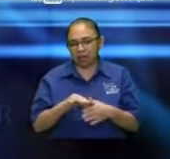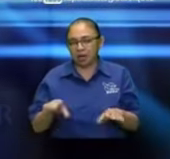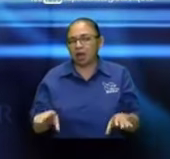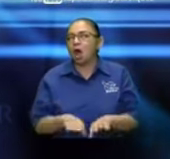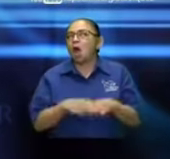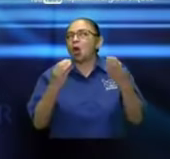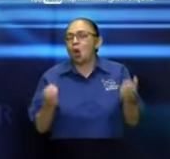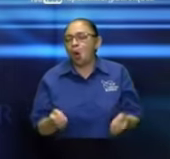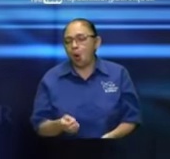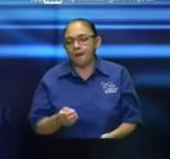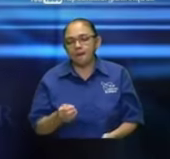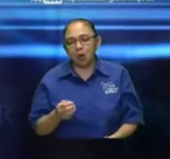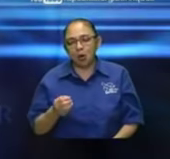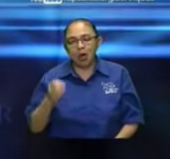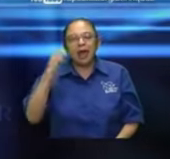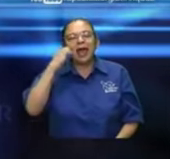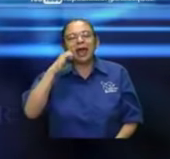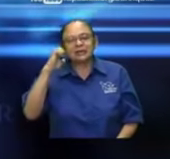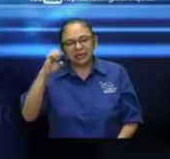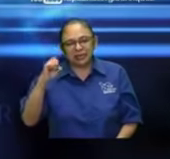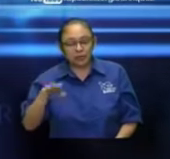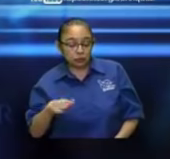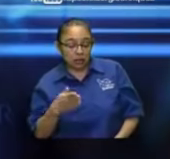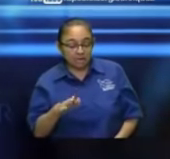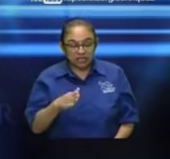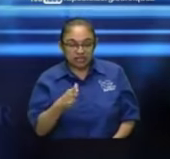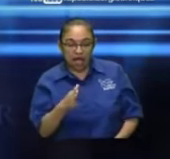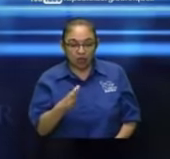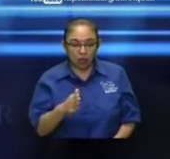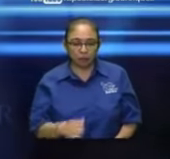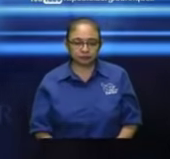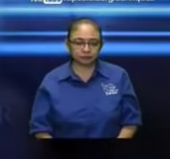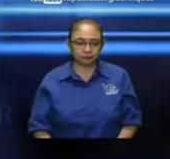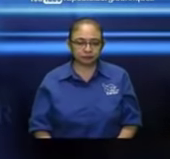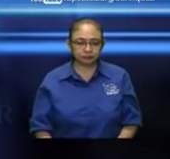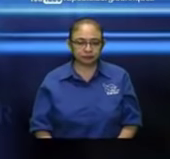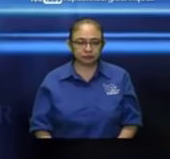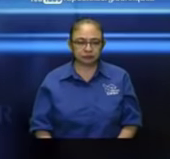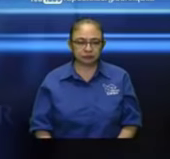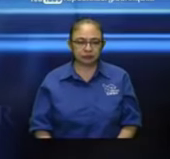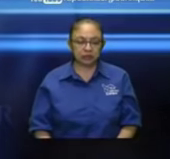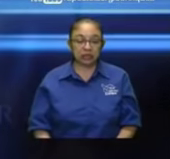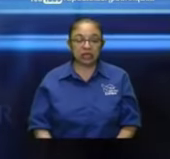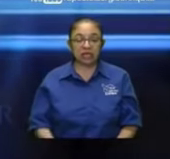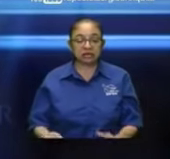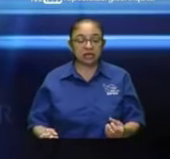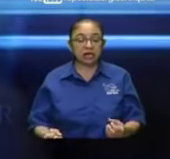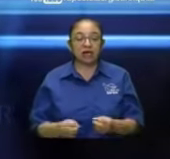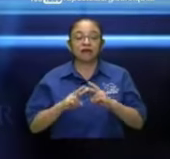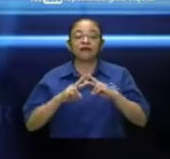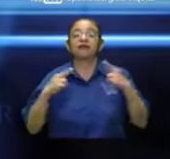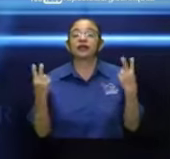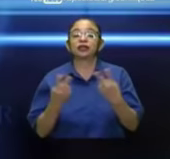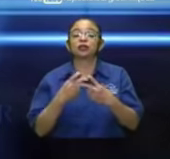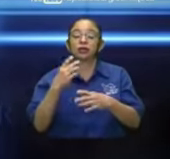el pescado que comíamos en Egipto? Pero aquí viene la comida terrenal, los pepinos, melones, puerros, cebollas y ajos. Todos